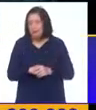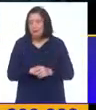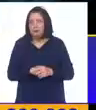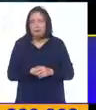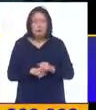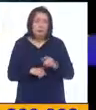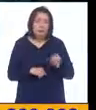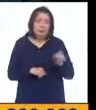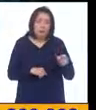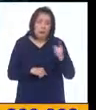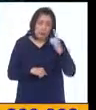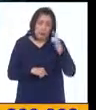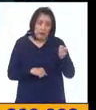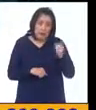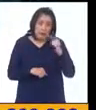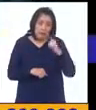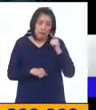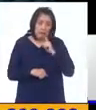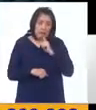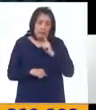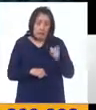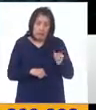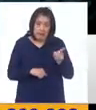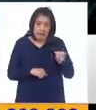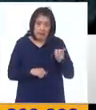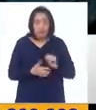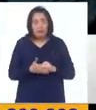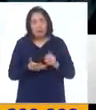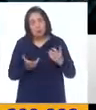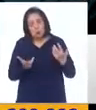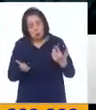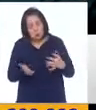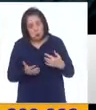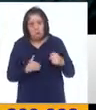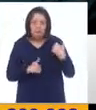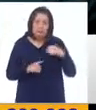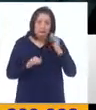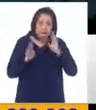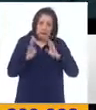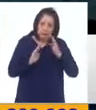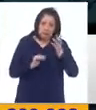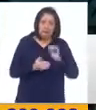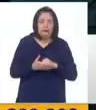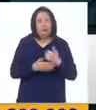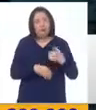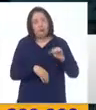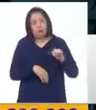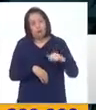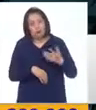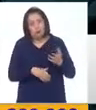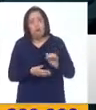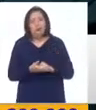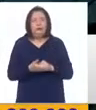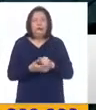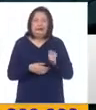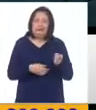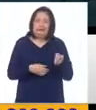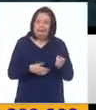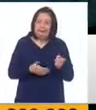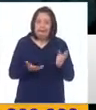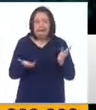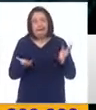Él, como padre de familia, está obviamente muy preocupado, está obviamente